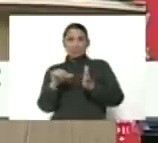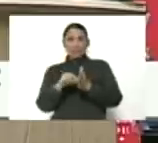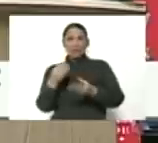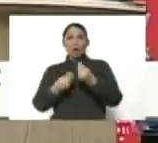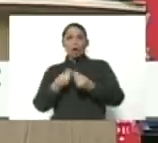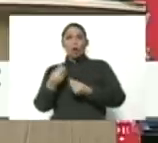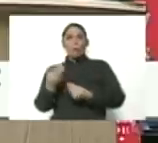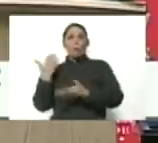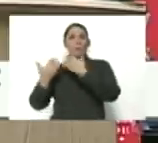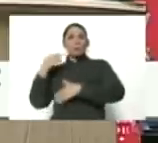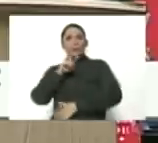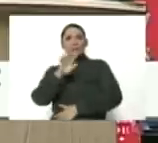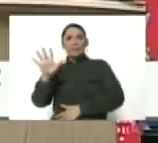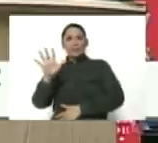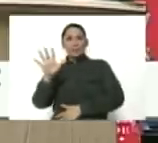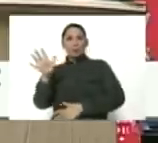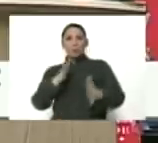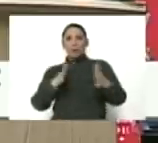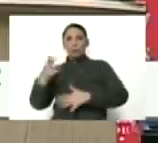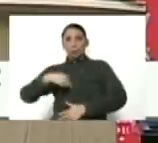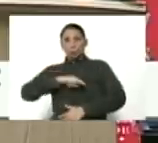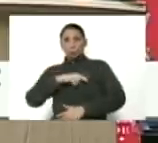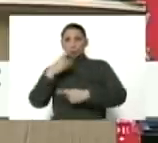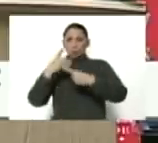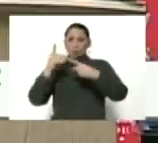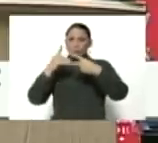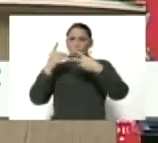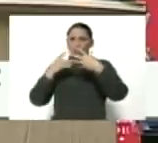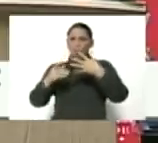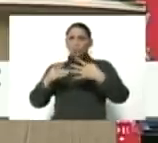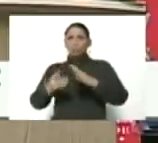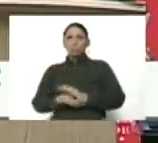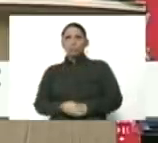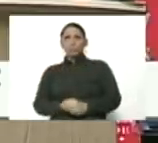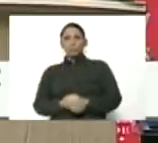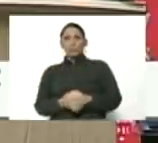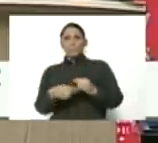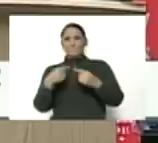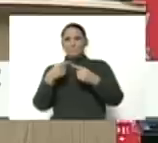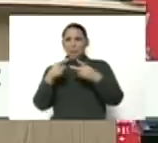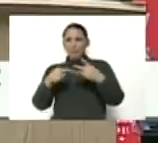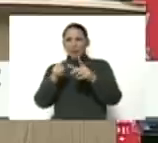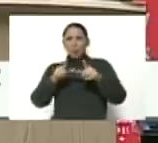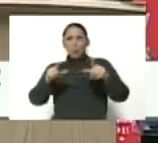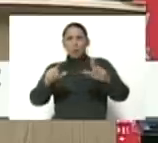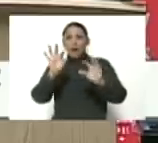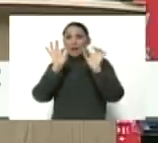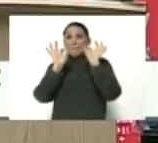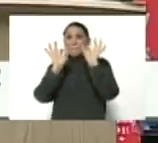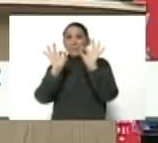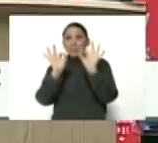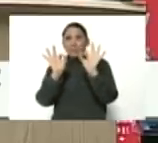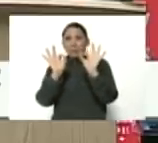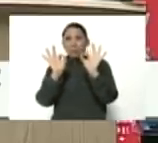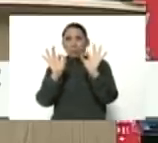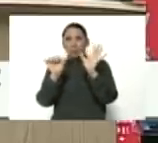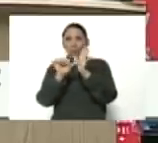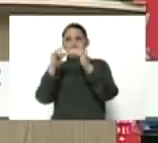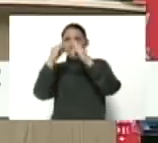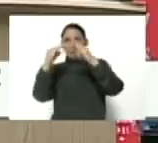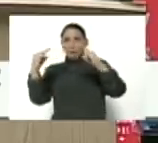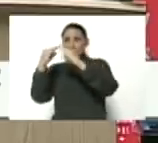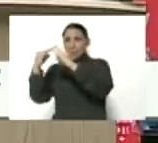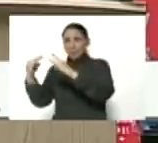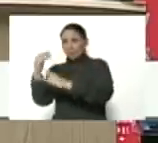el pasado 25 de marzo, nosotros describimos con lujo de detalle las coordenadas de los campamentos